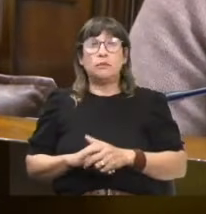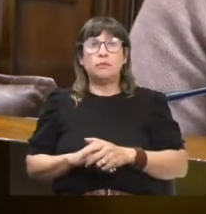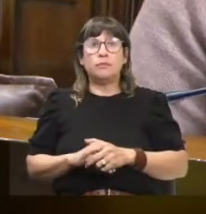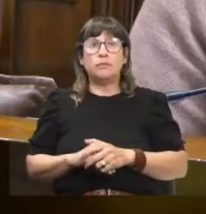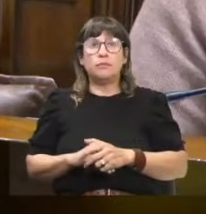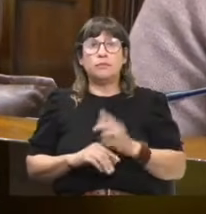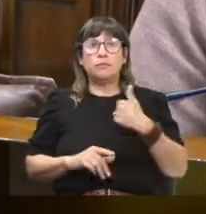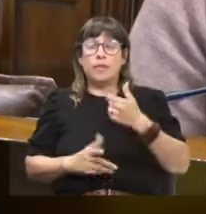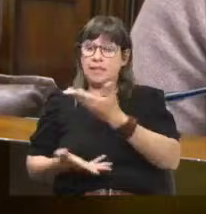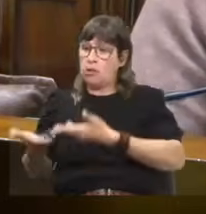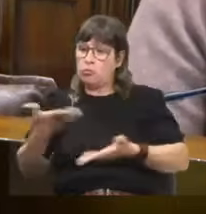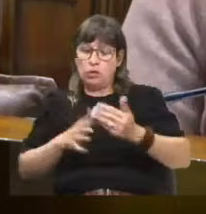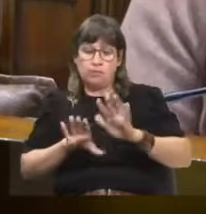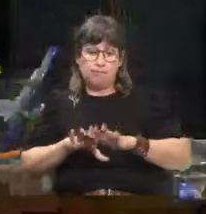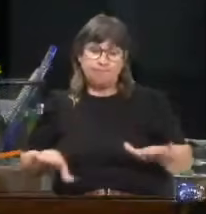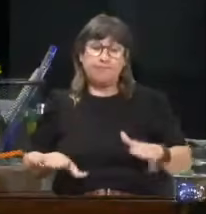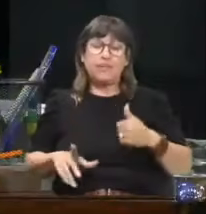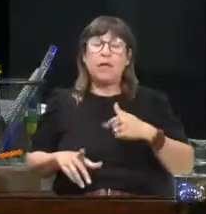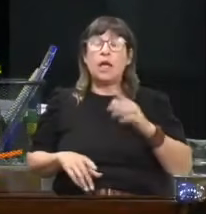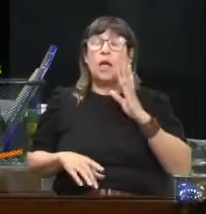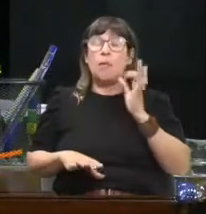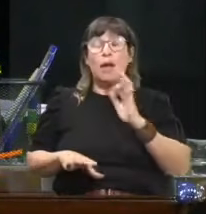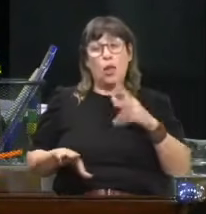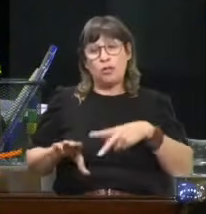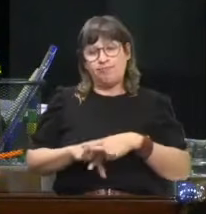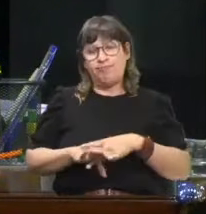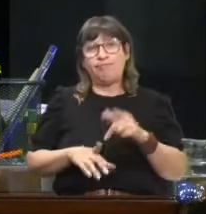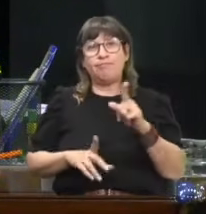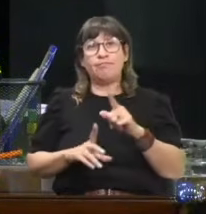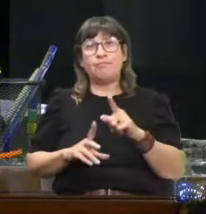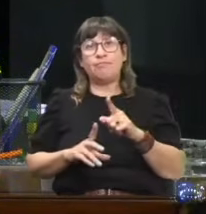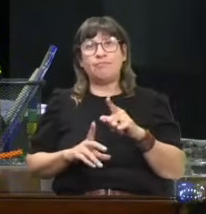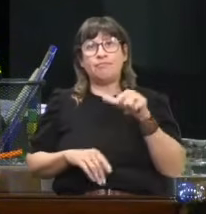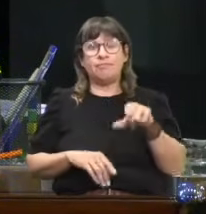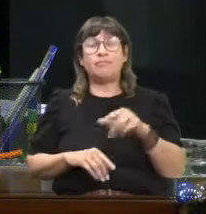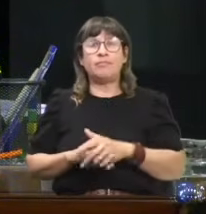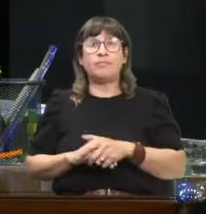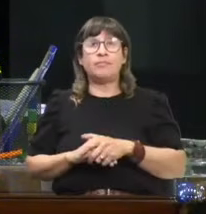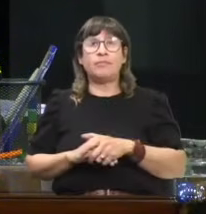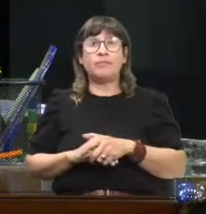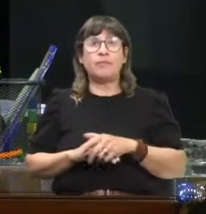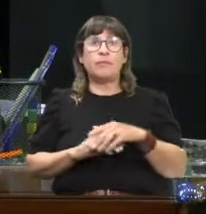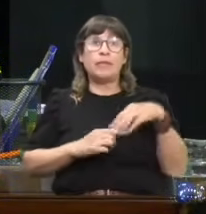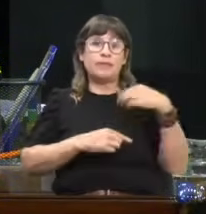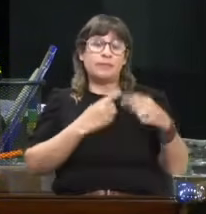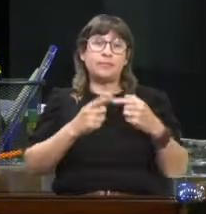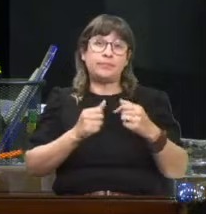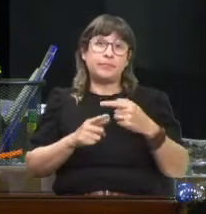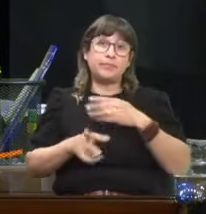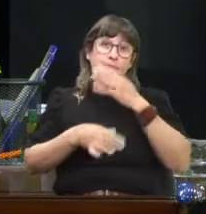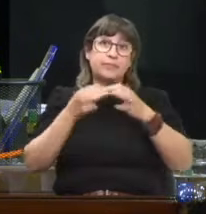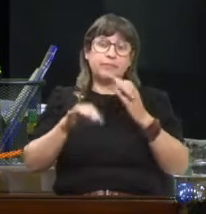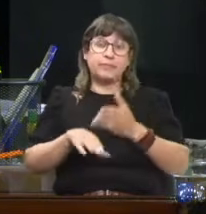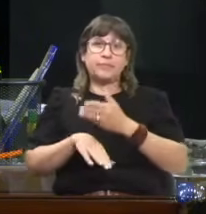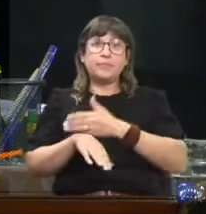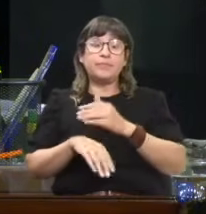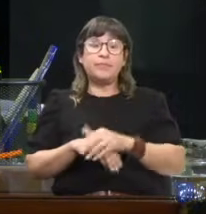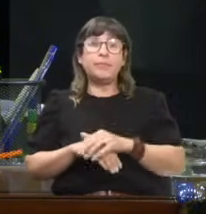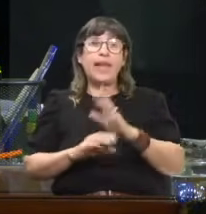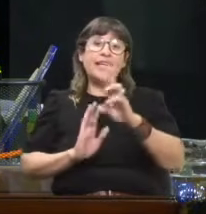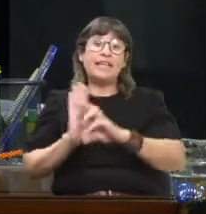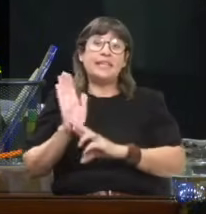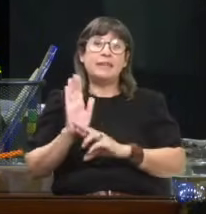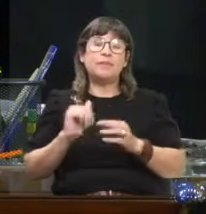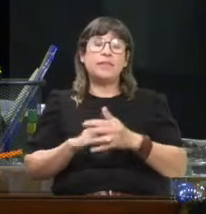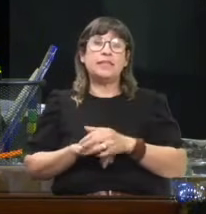Estábamos intercambiando aquí en la mesa, ministra, disculpe que la interrumpa, en cuestión del criterio seguido para las intervenciones iniciales. En el reglamento,